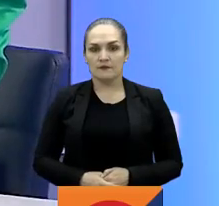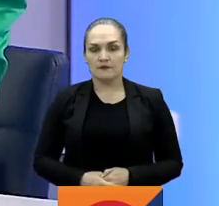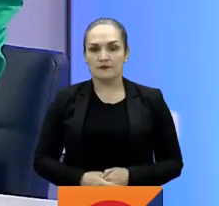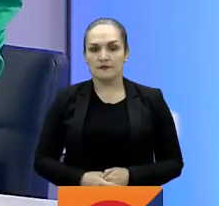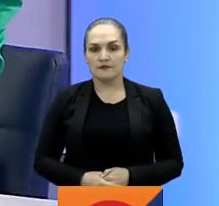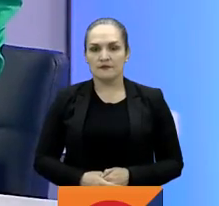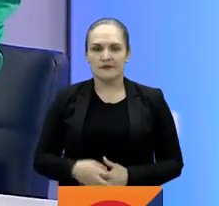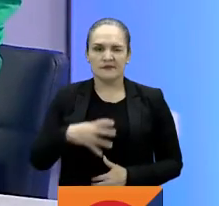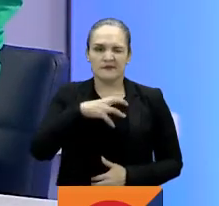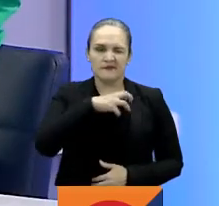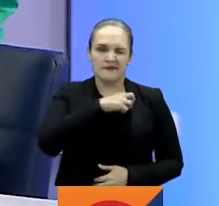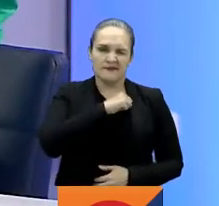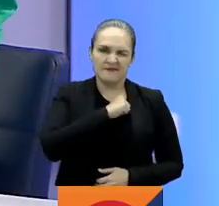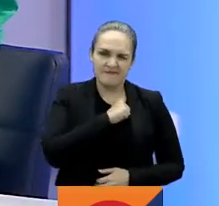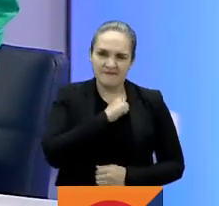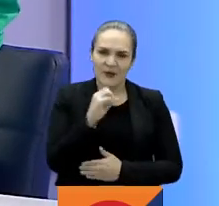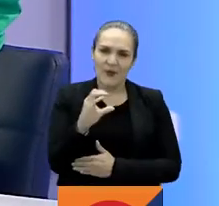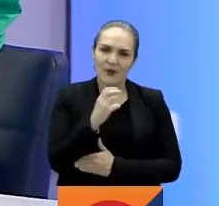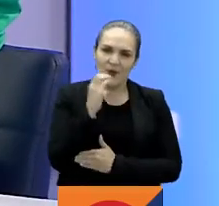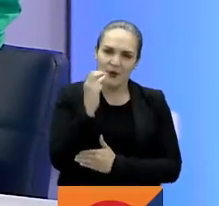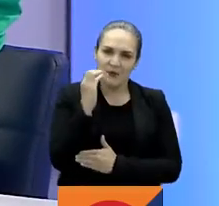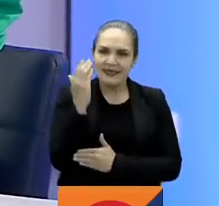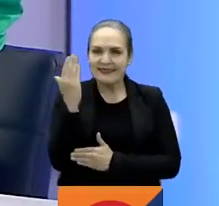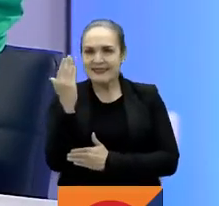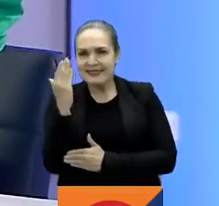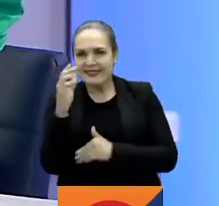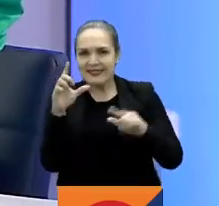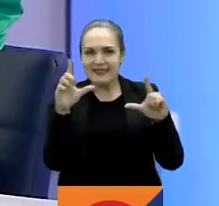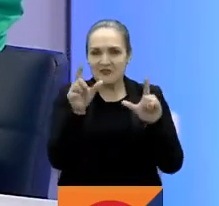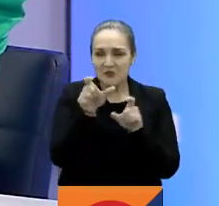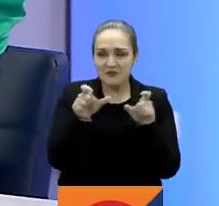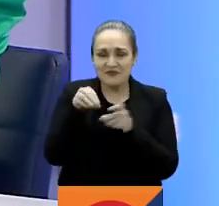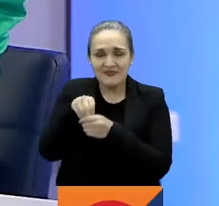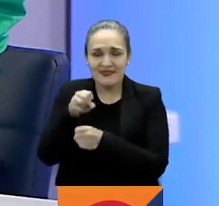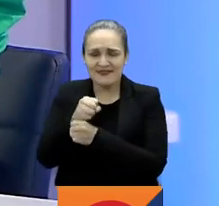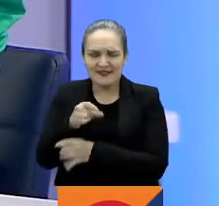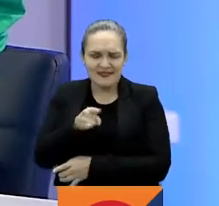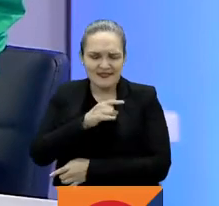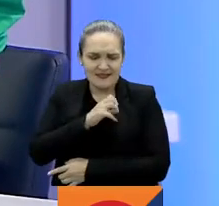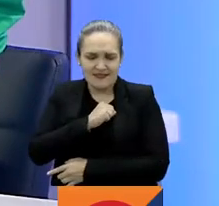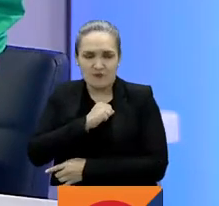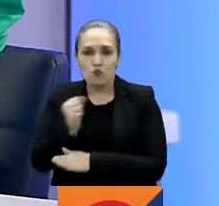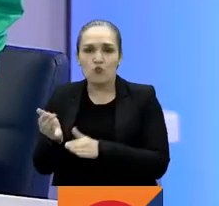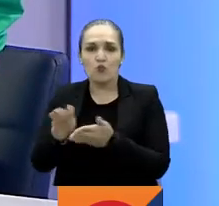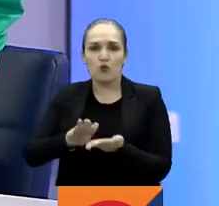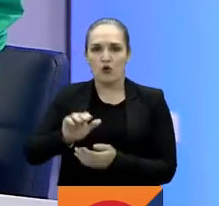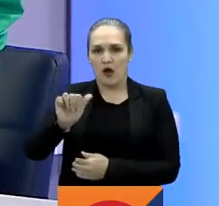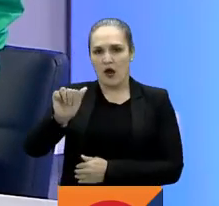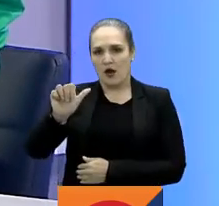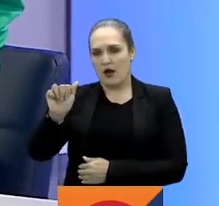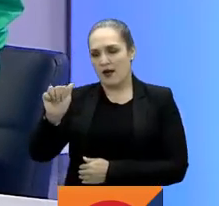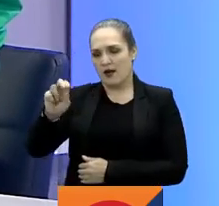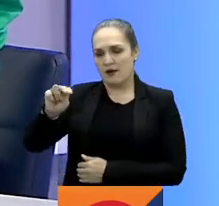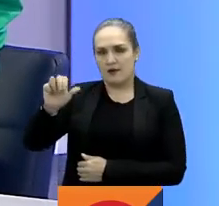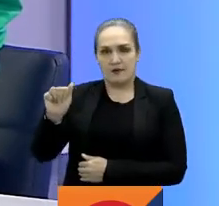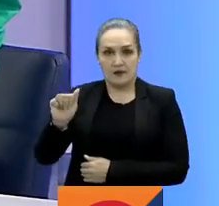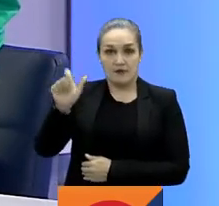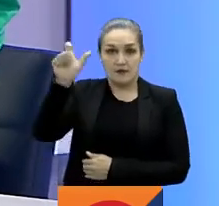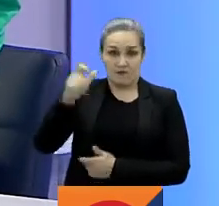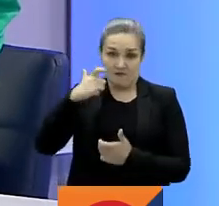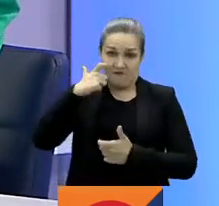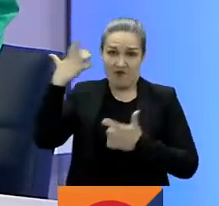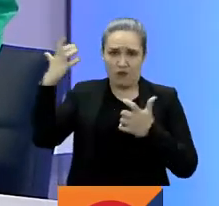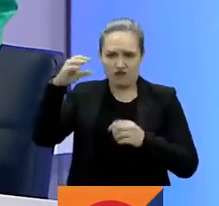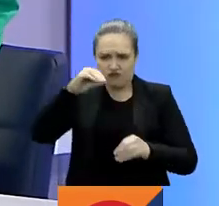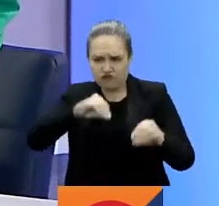Y hay luto en el cine y la televisión colombiana por el fallecimiento de Ana Piñeres, reconocida productora audiovisual. Mediante un